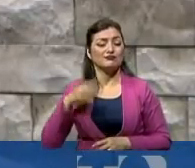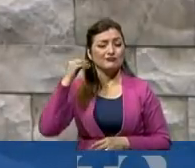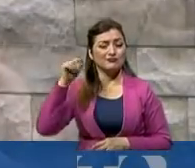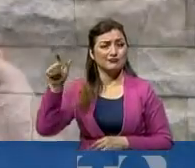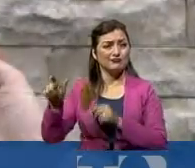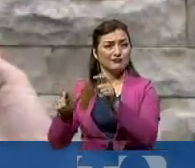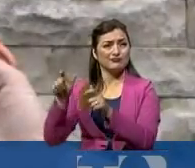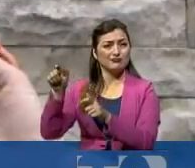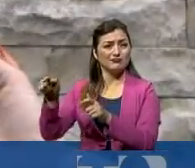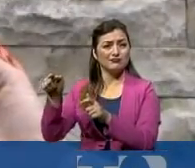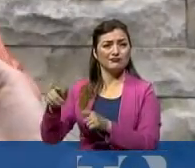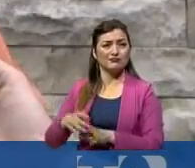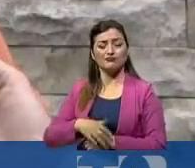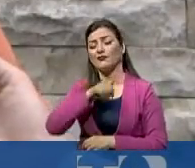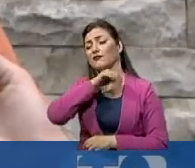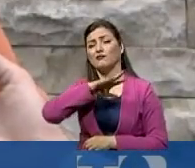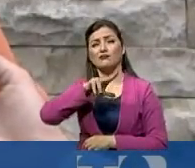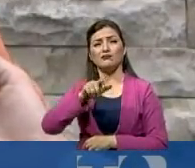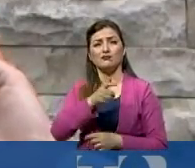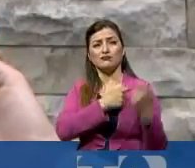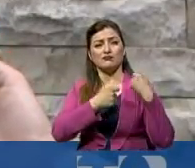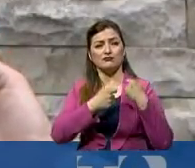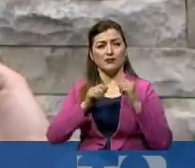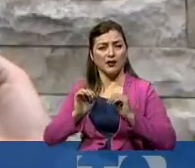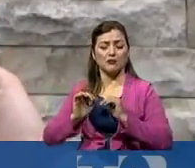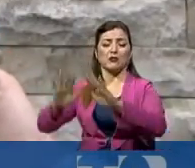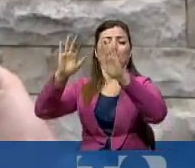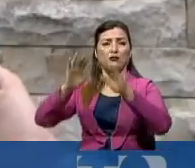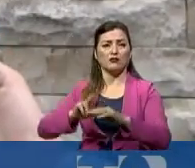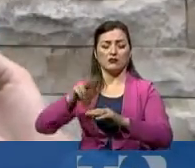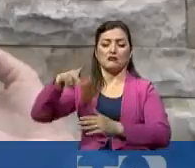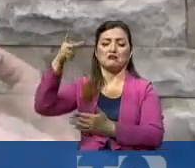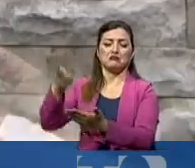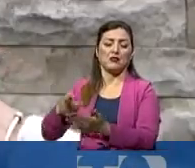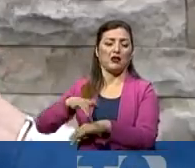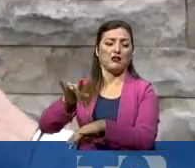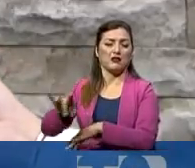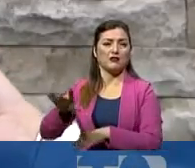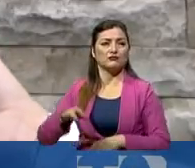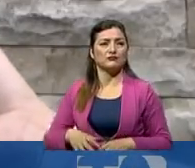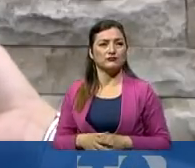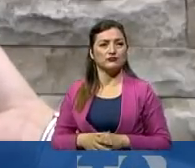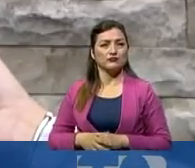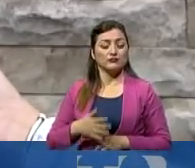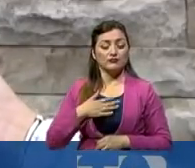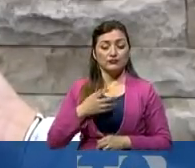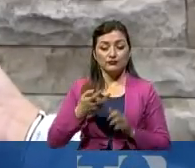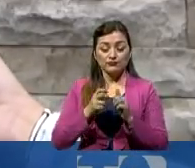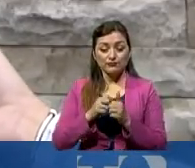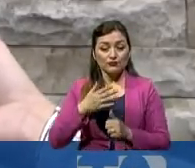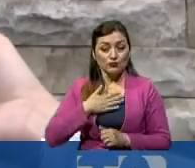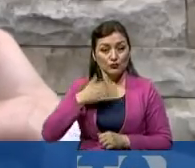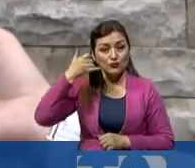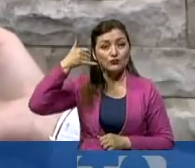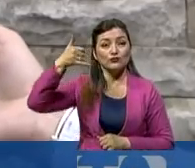que les roban. Quitaron la cartera, la empujaron hacia la quebrada, que ahí hay un hueco, y ahí le dejaron. Yo he llamado. Cuando hay problemas aquí,